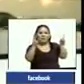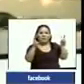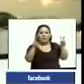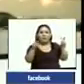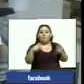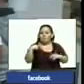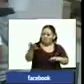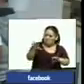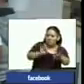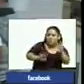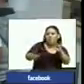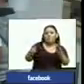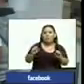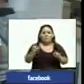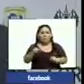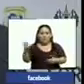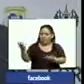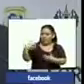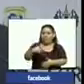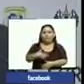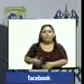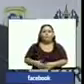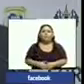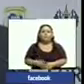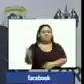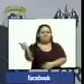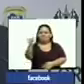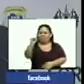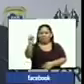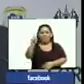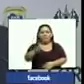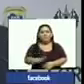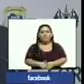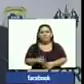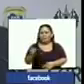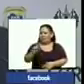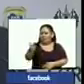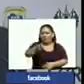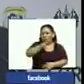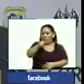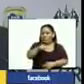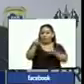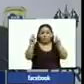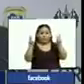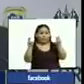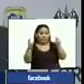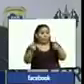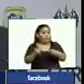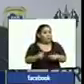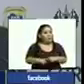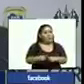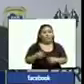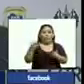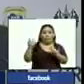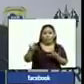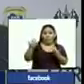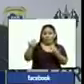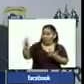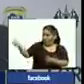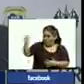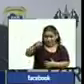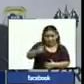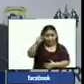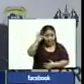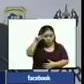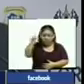una invitación para Mauricio Funes. No, no tenemos ninguna información al respecto, pero ojalá viniera y presentara